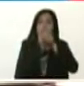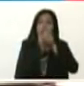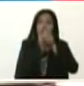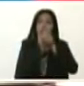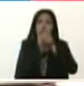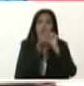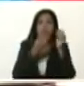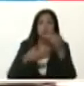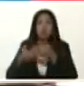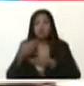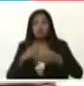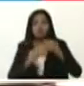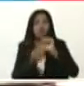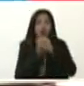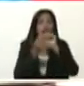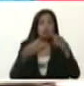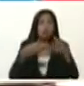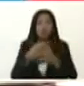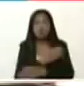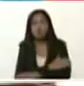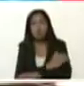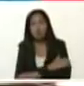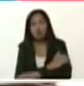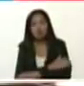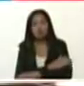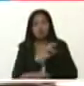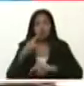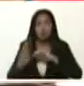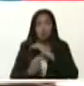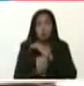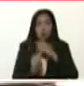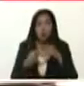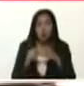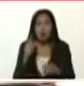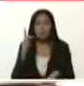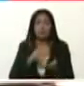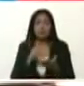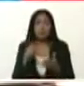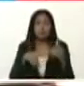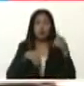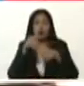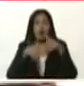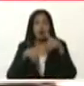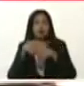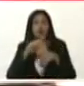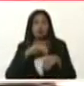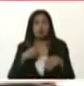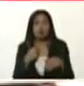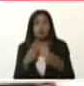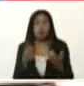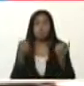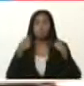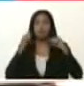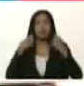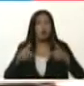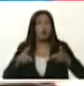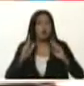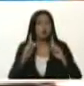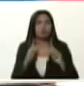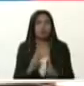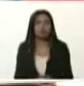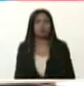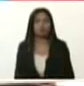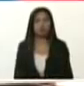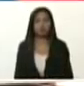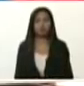sus serviles lacayos de los partidos de la derecha guaidocista a participar en las elecciones. Nosotros estamos preparados,